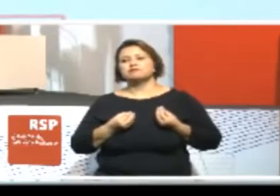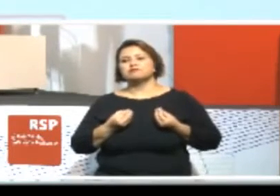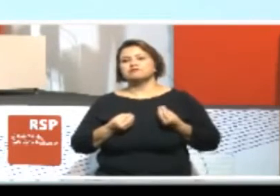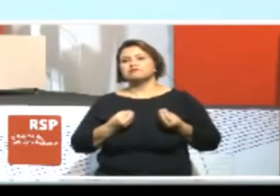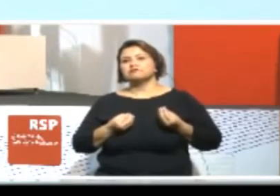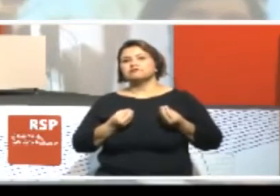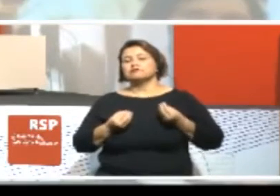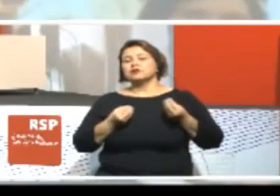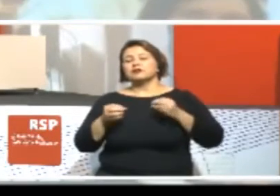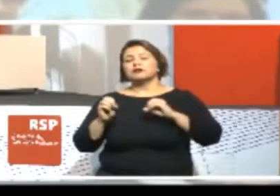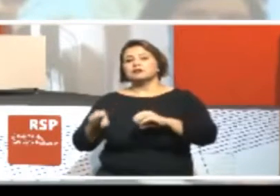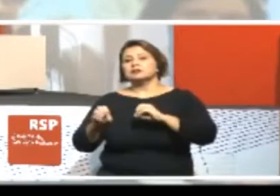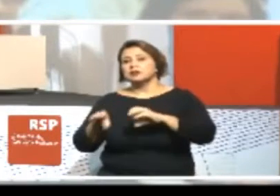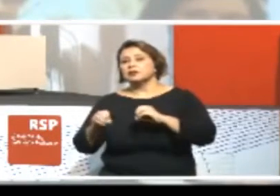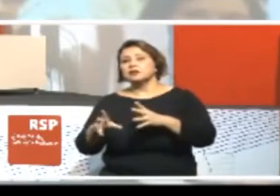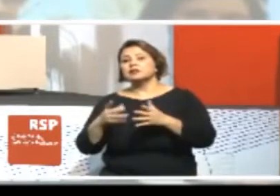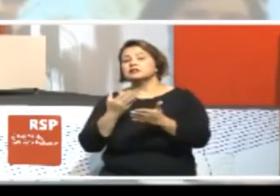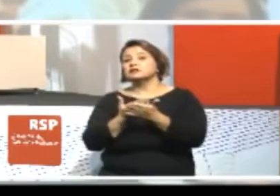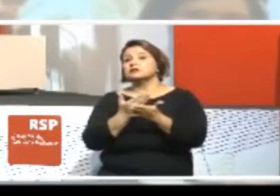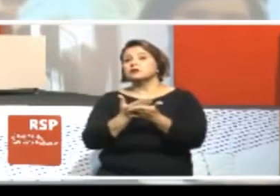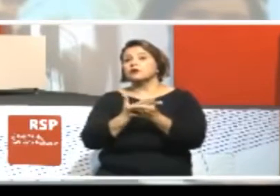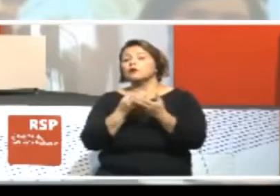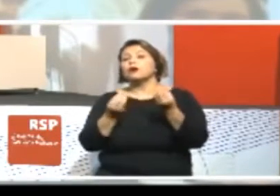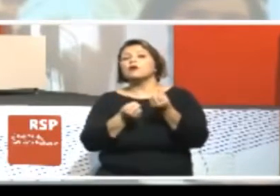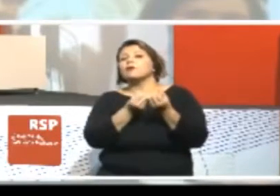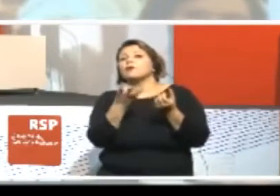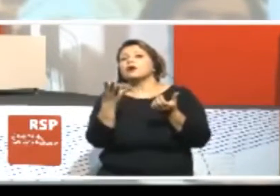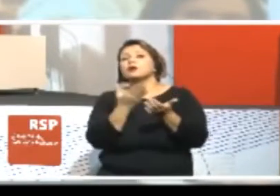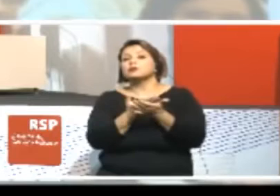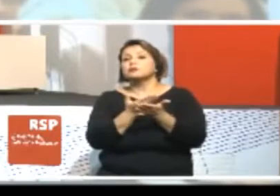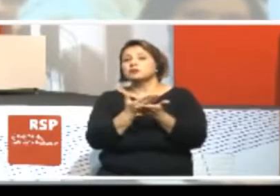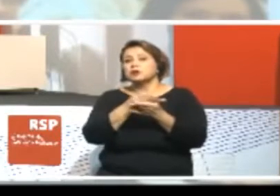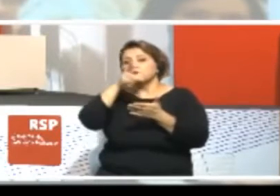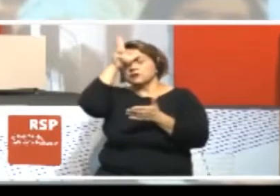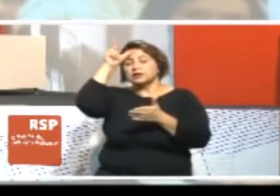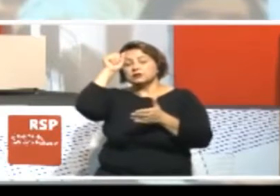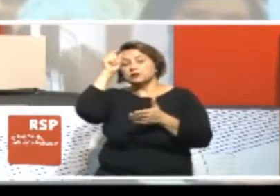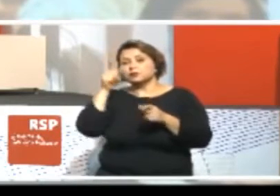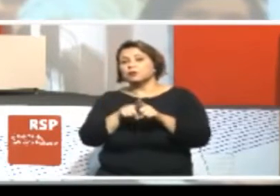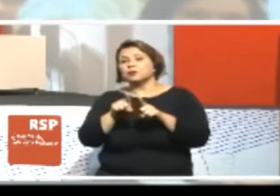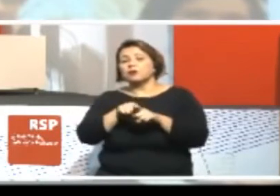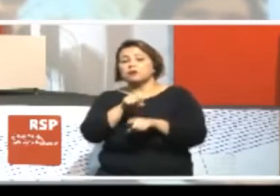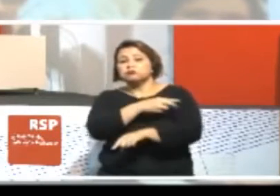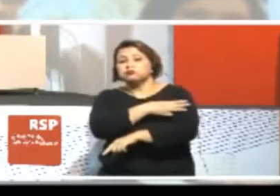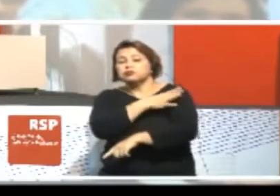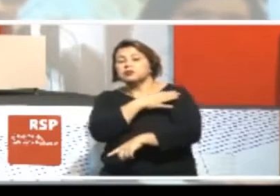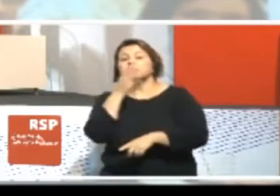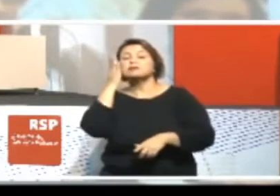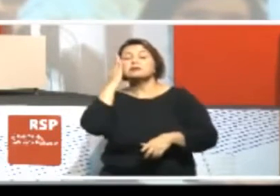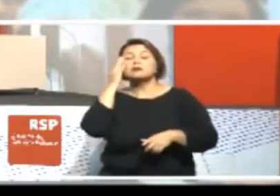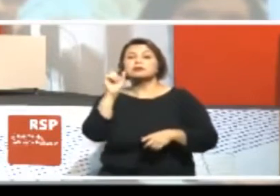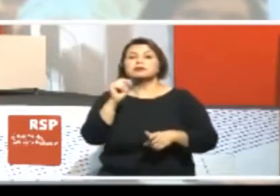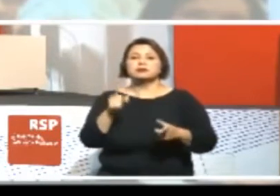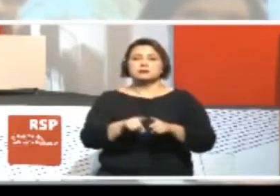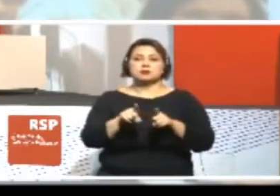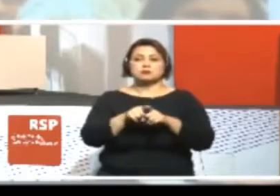pude, hasta ahora he podido obtener. Aquí les quería mostrar algunas fotos con los alcaldes de El Salvador,